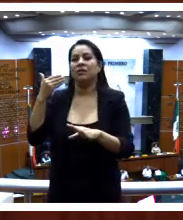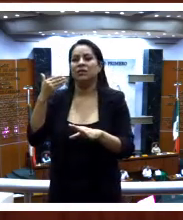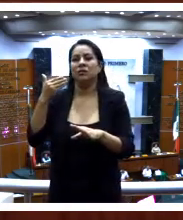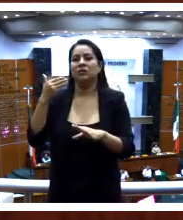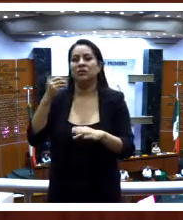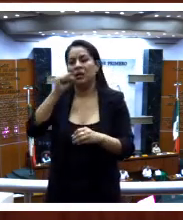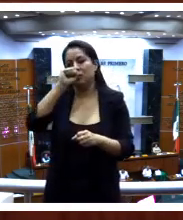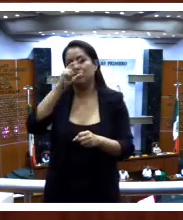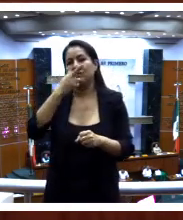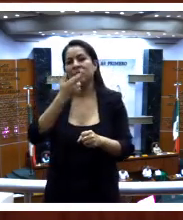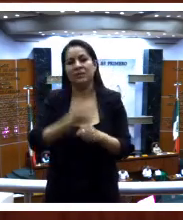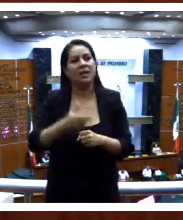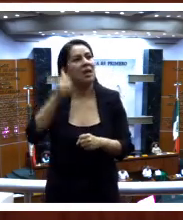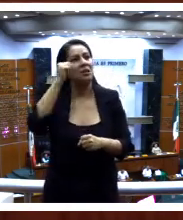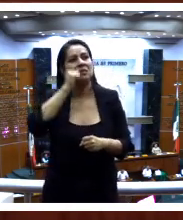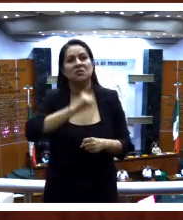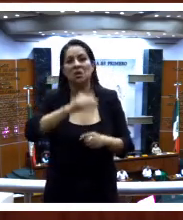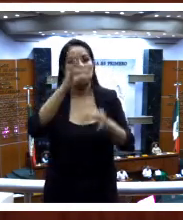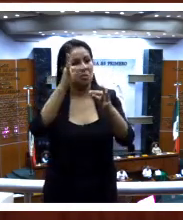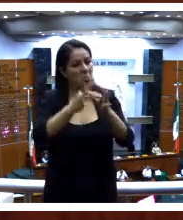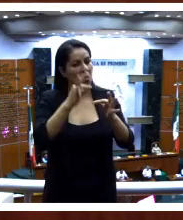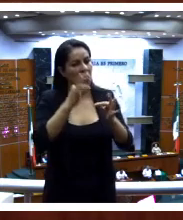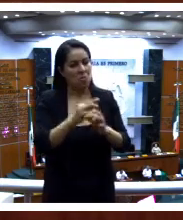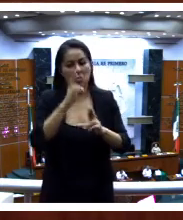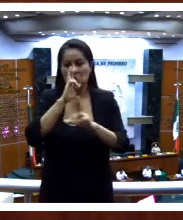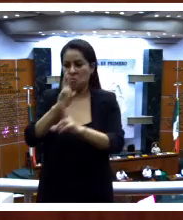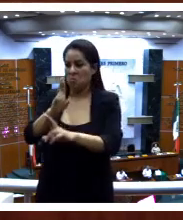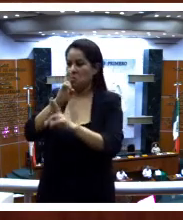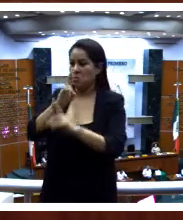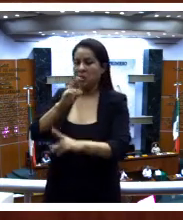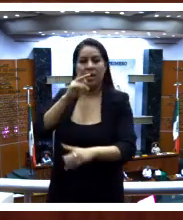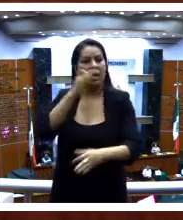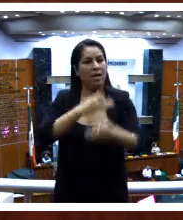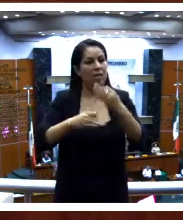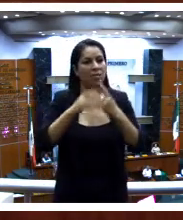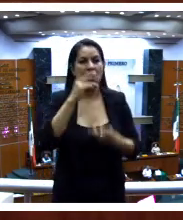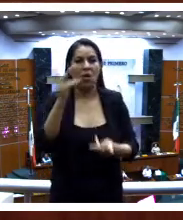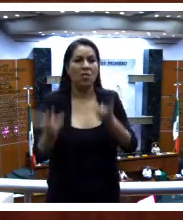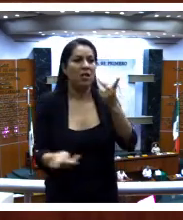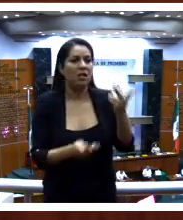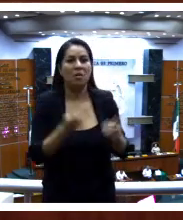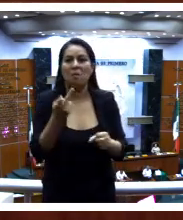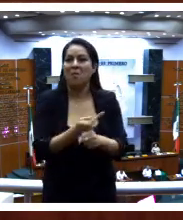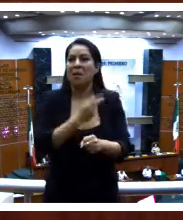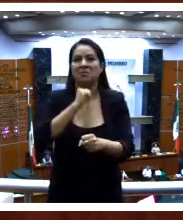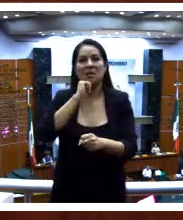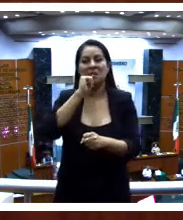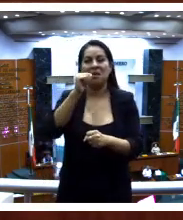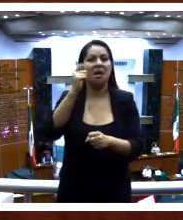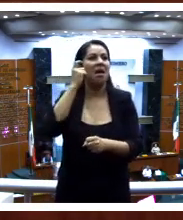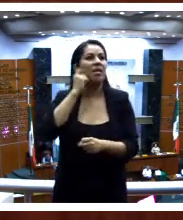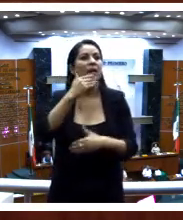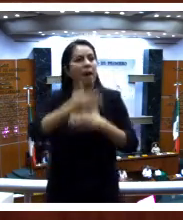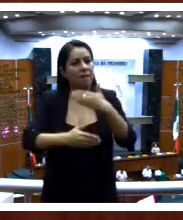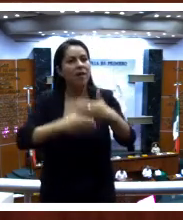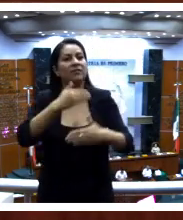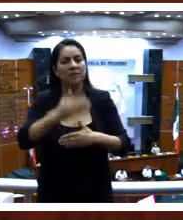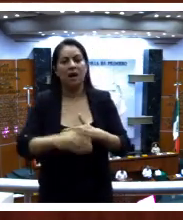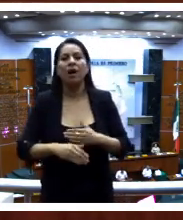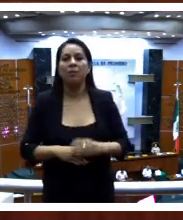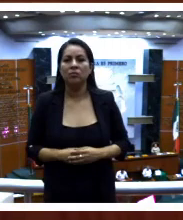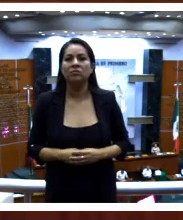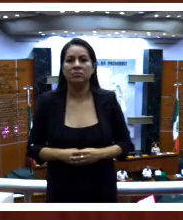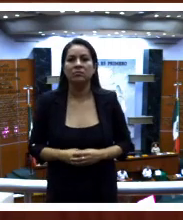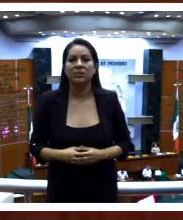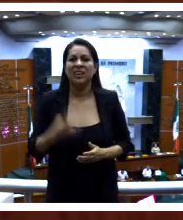comparecencias de los secretarios, siempre puntuales, responden a todas las preguntas y no pasa nada en Guerrero y estamos avanzando. Eso